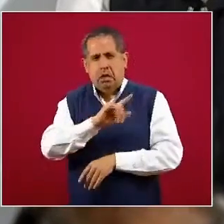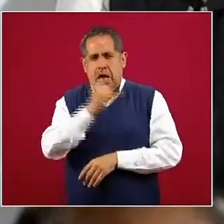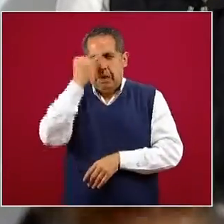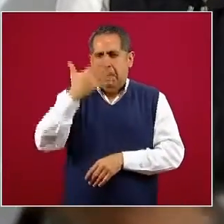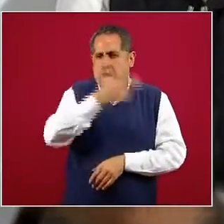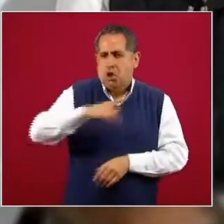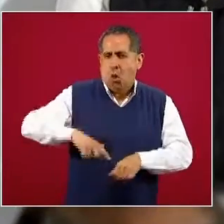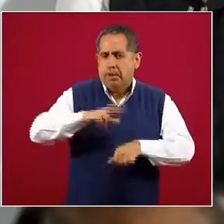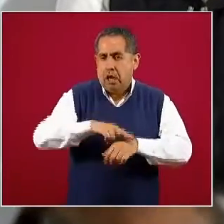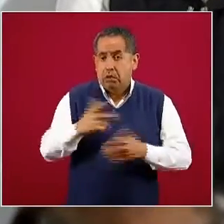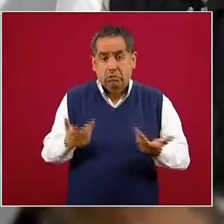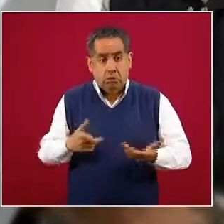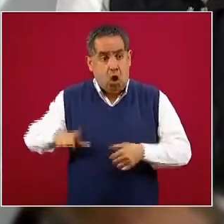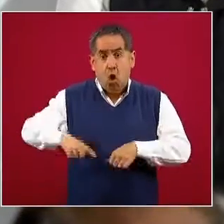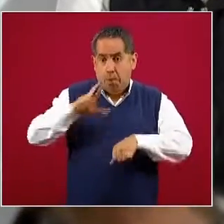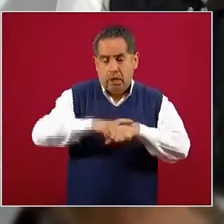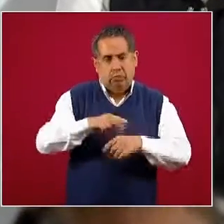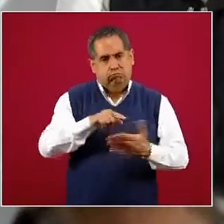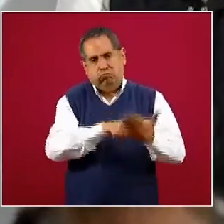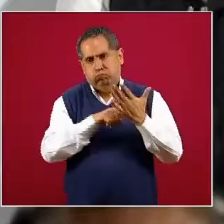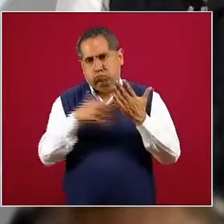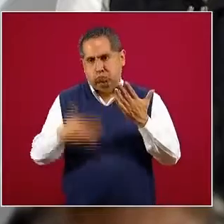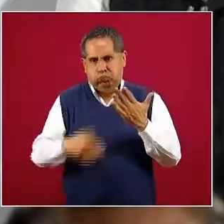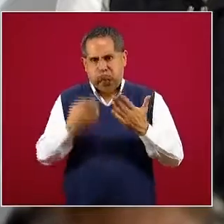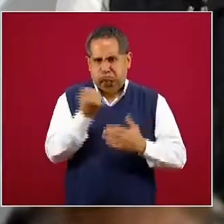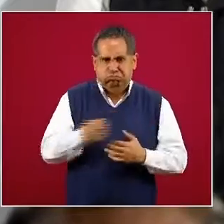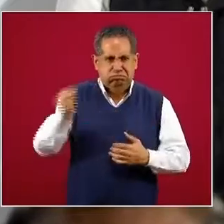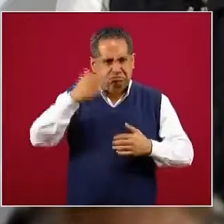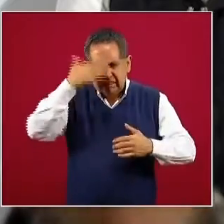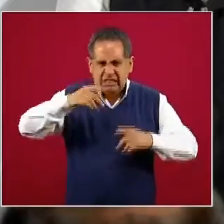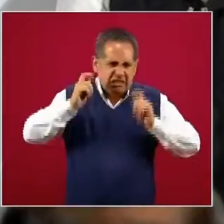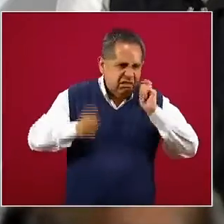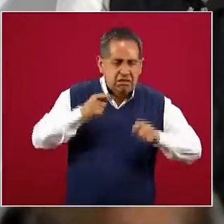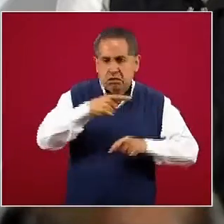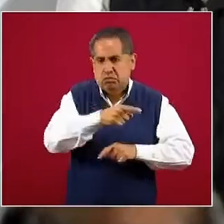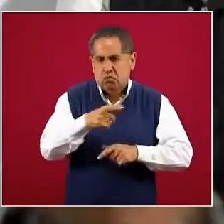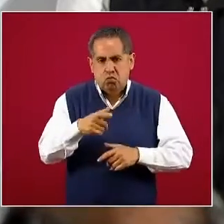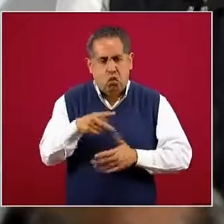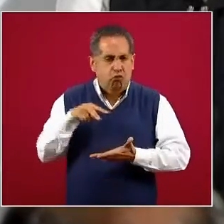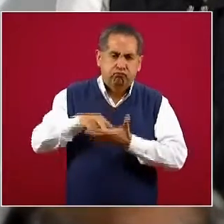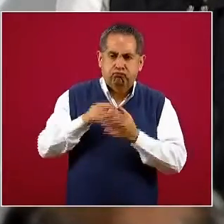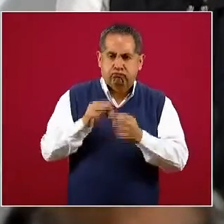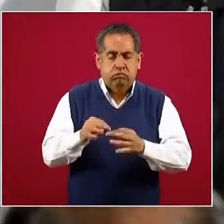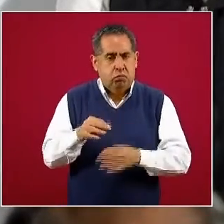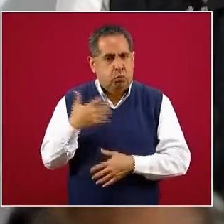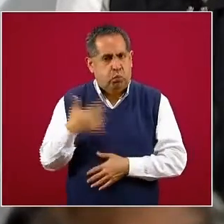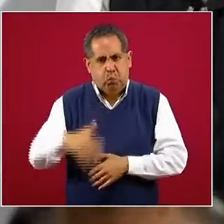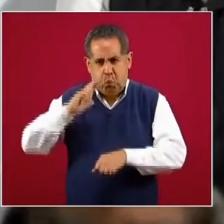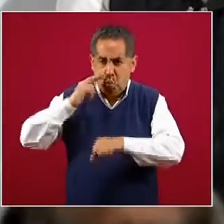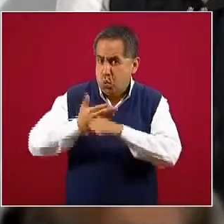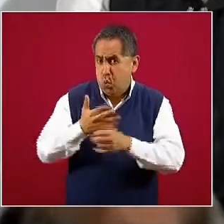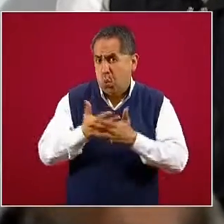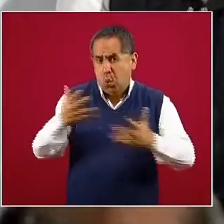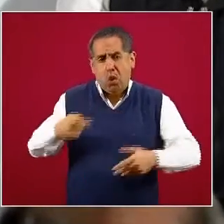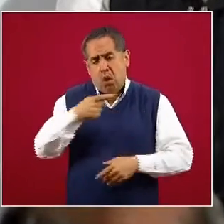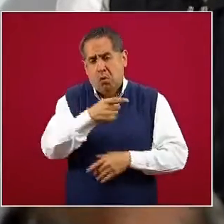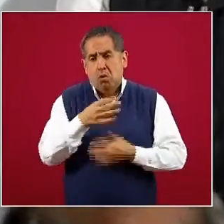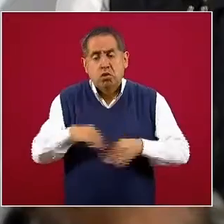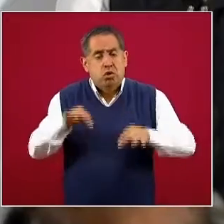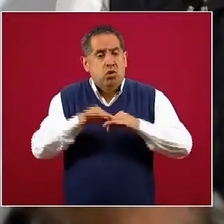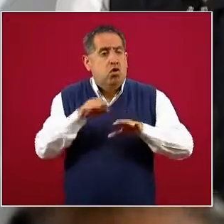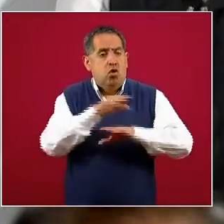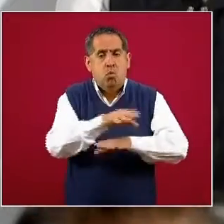en diferentes estados de la República en donde usted ha estado. Hemos visto que el personal médico se le acerca, le